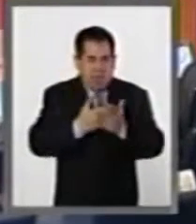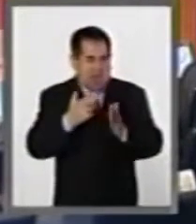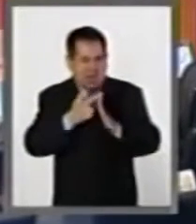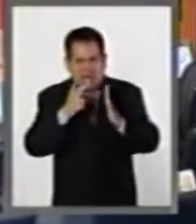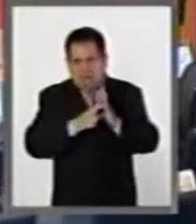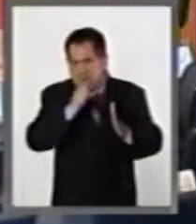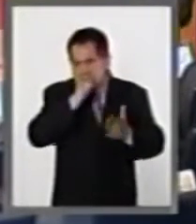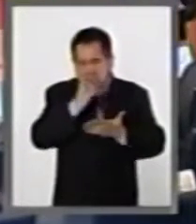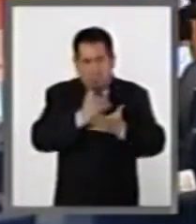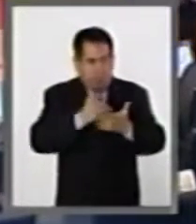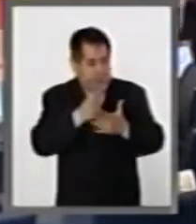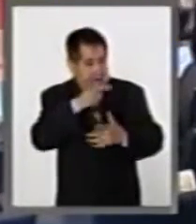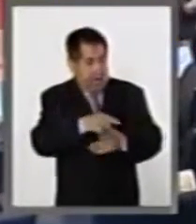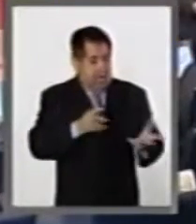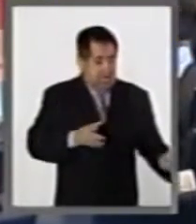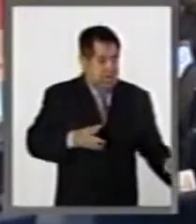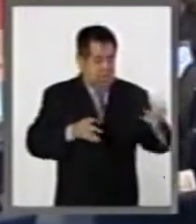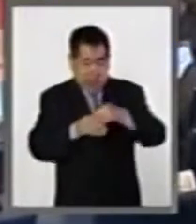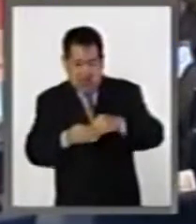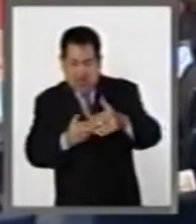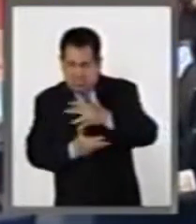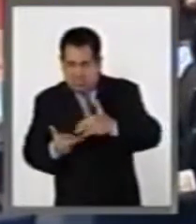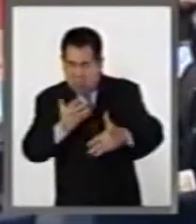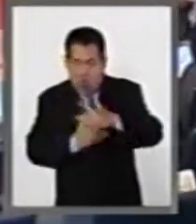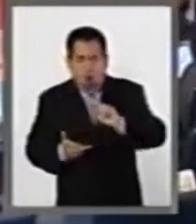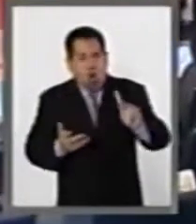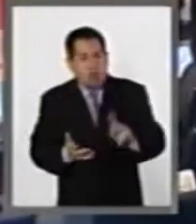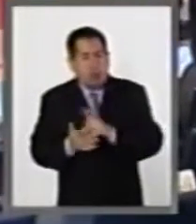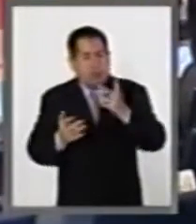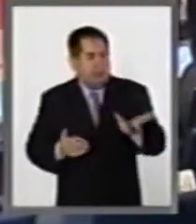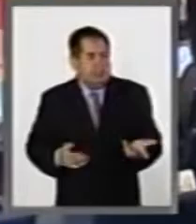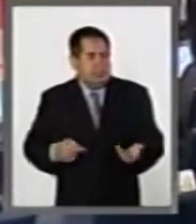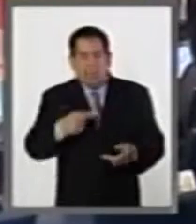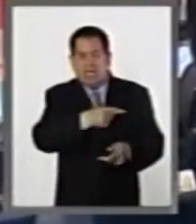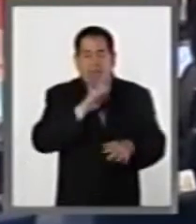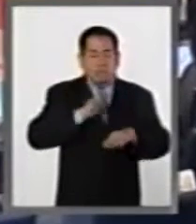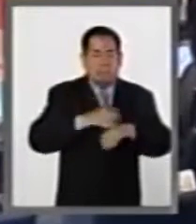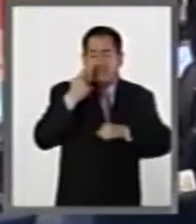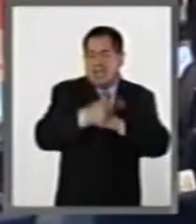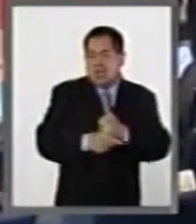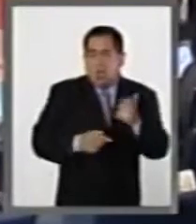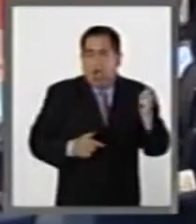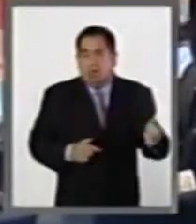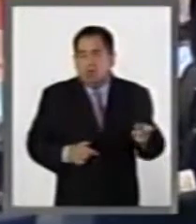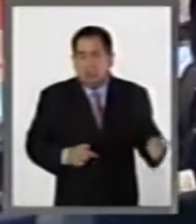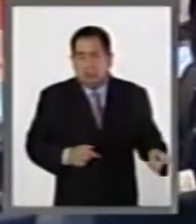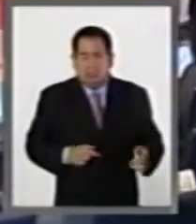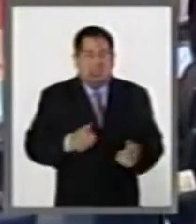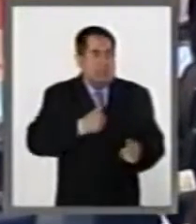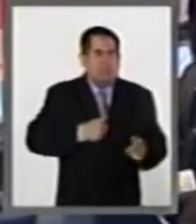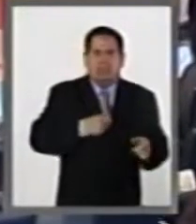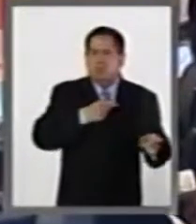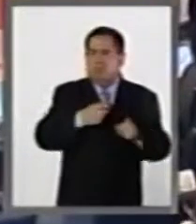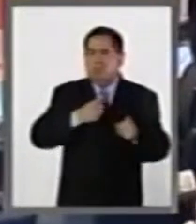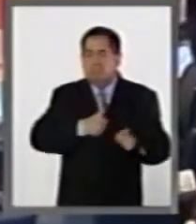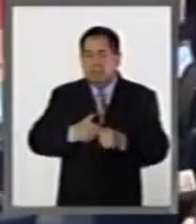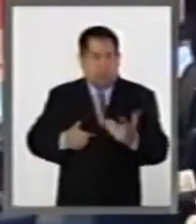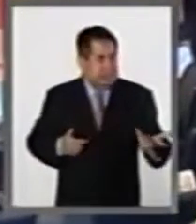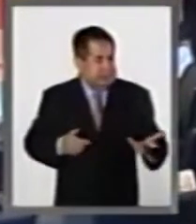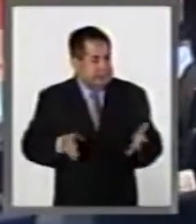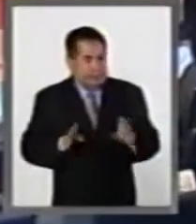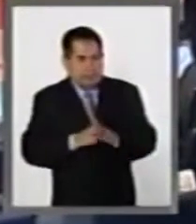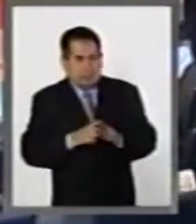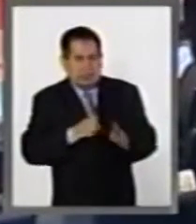para la reinserción de quienes cometen algún delito y lastiman a sus víctimas y